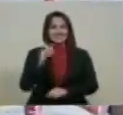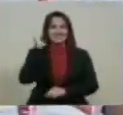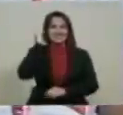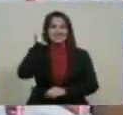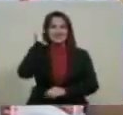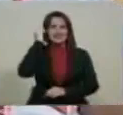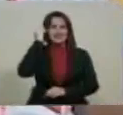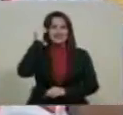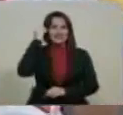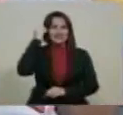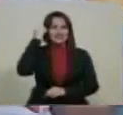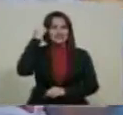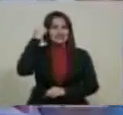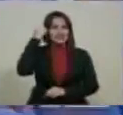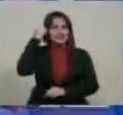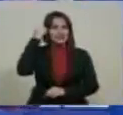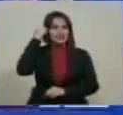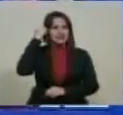pasé por alto